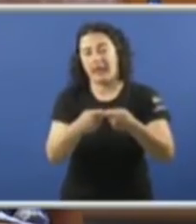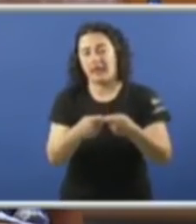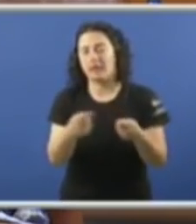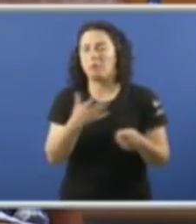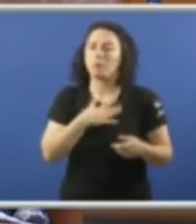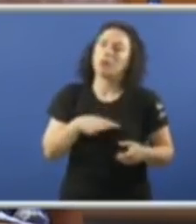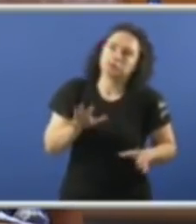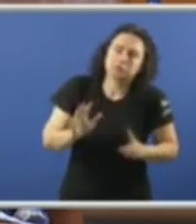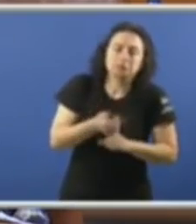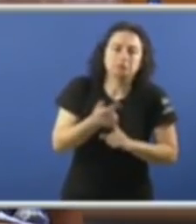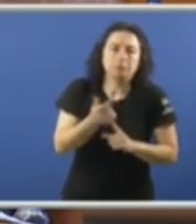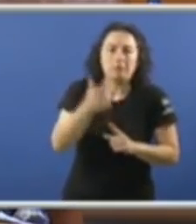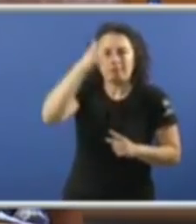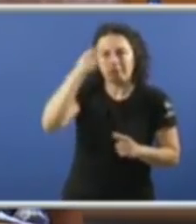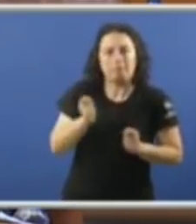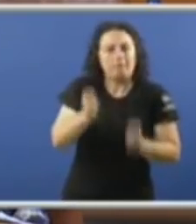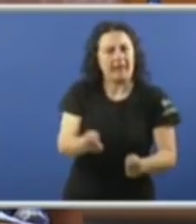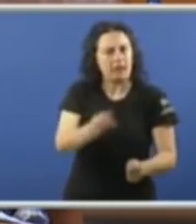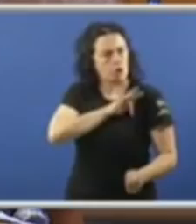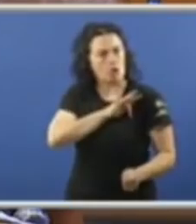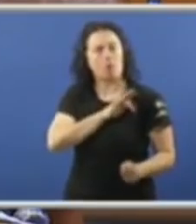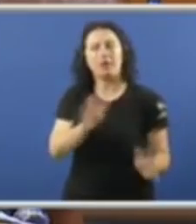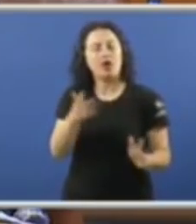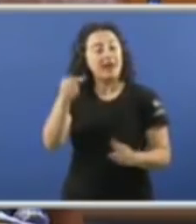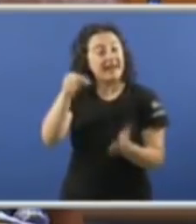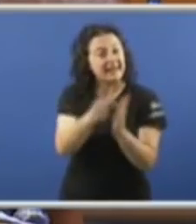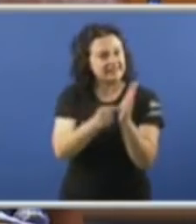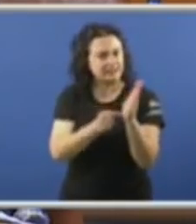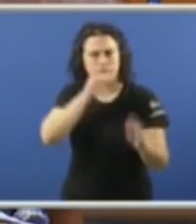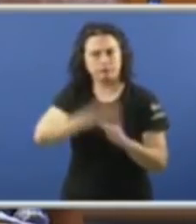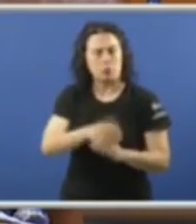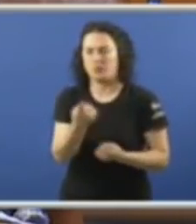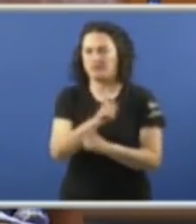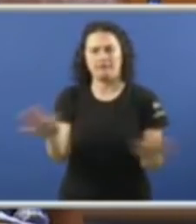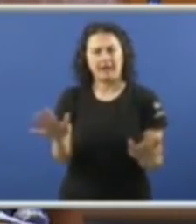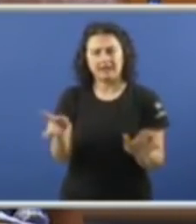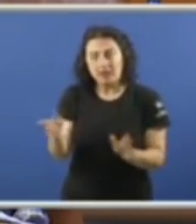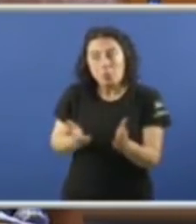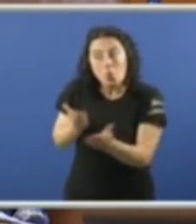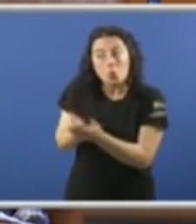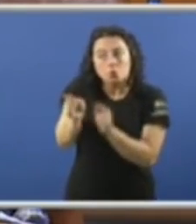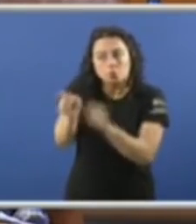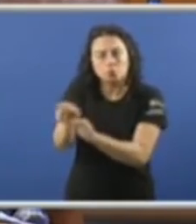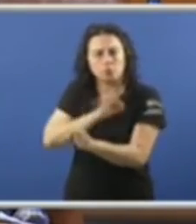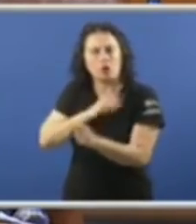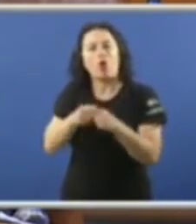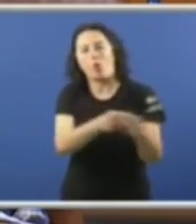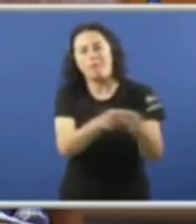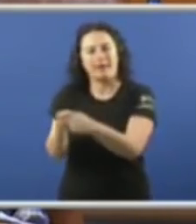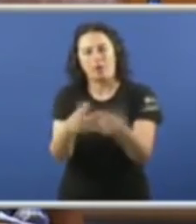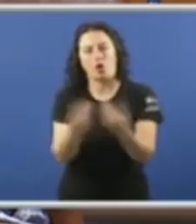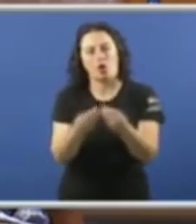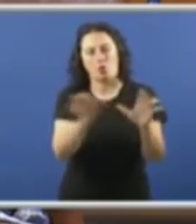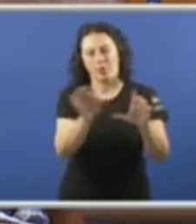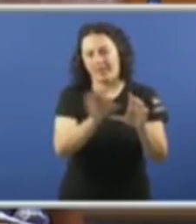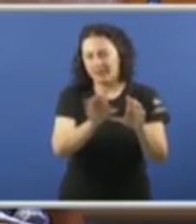un mérito, nunca un requisito. Por cierto, señor Feijó, esta es una propuesta que ustedes comparten con Ciudadanos